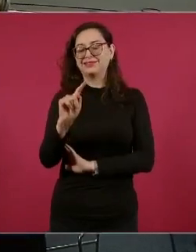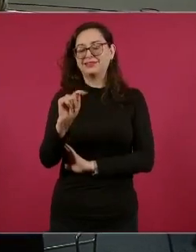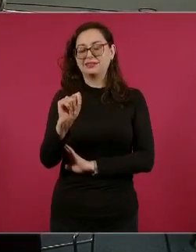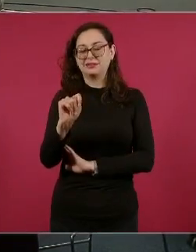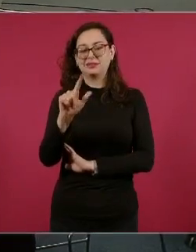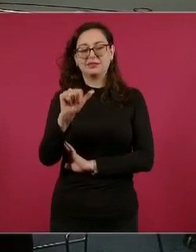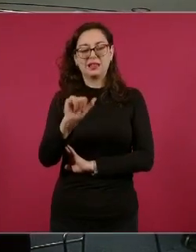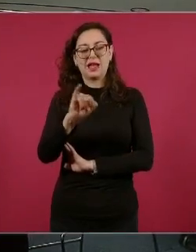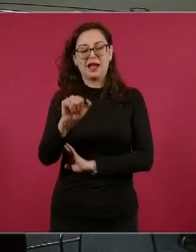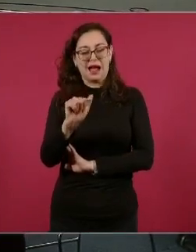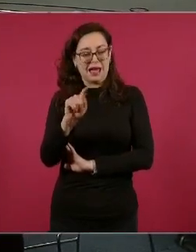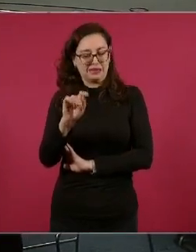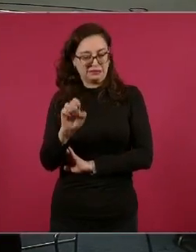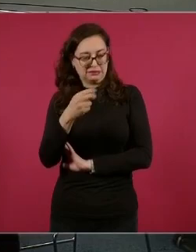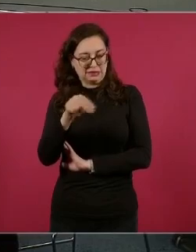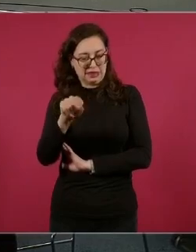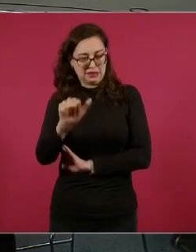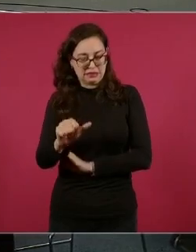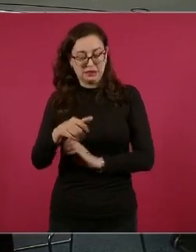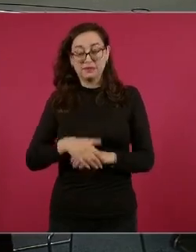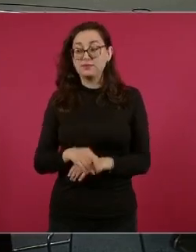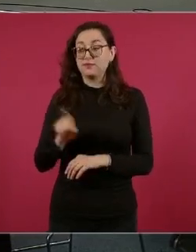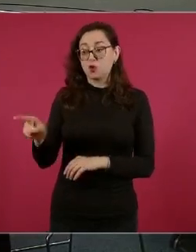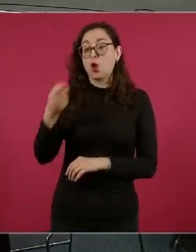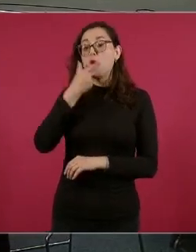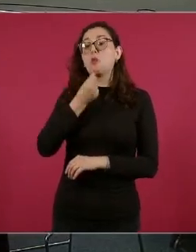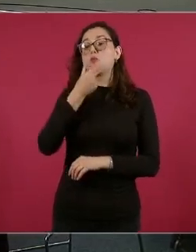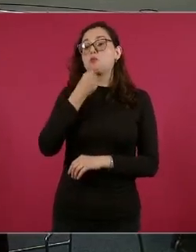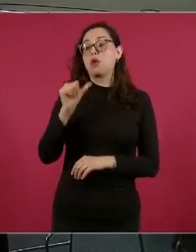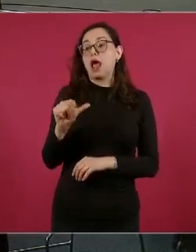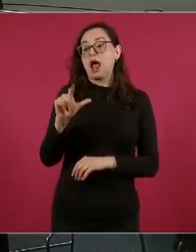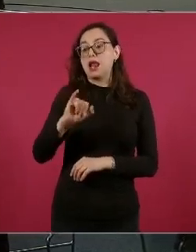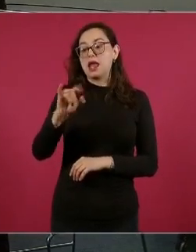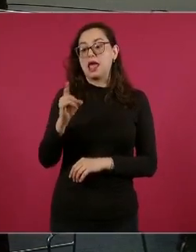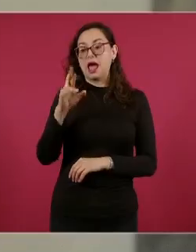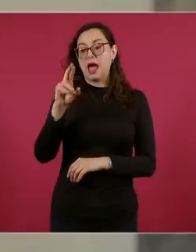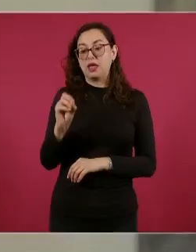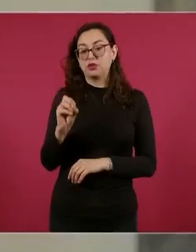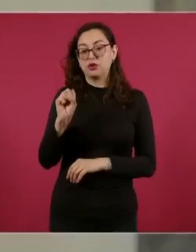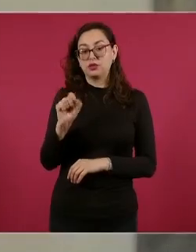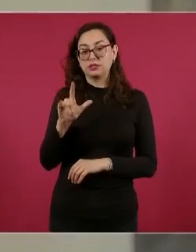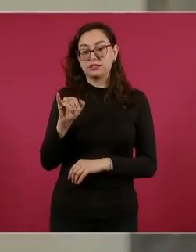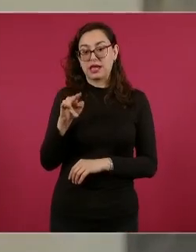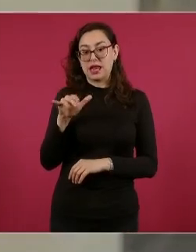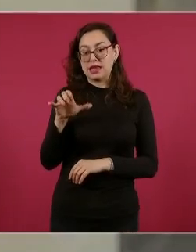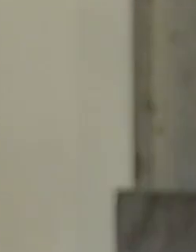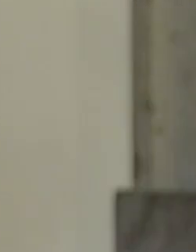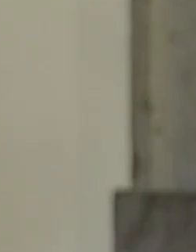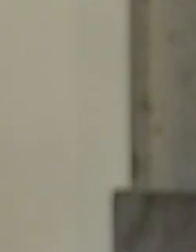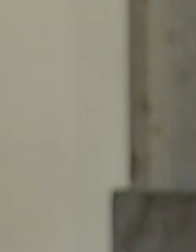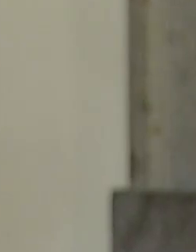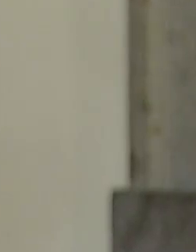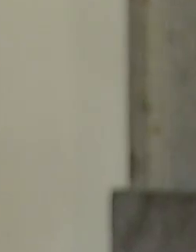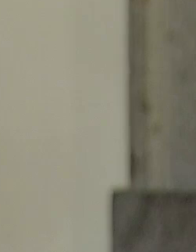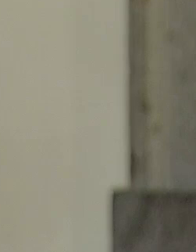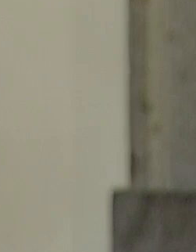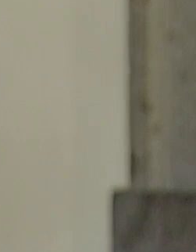saludo, presidente, y en esta ocasión del señor Alejandro Salinas. Usted lo menciona en sus páginas